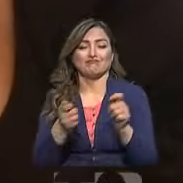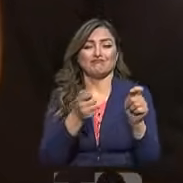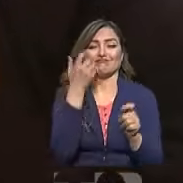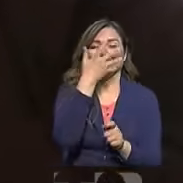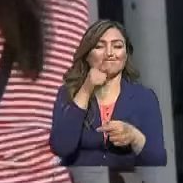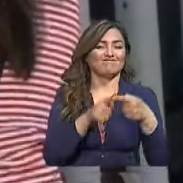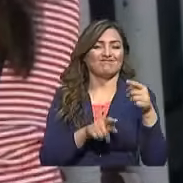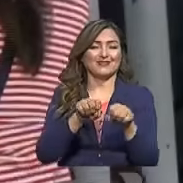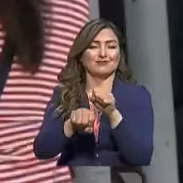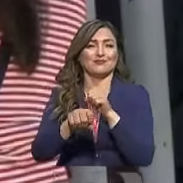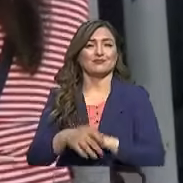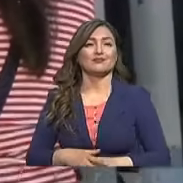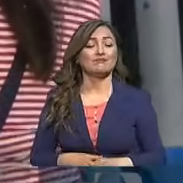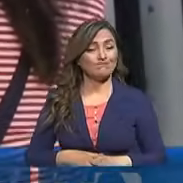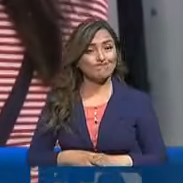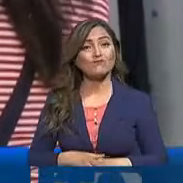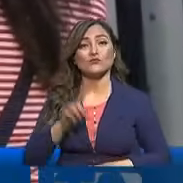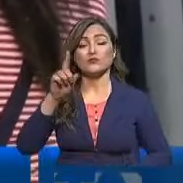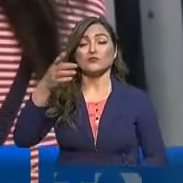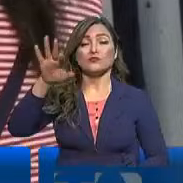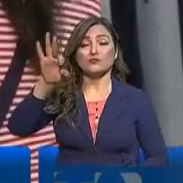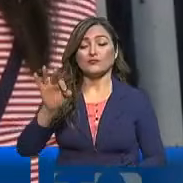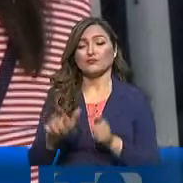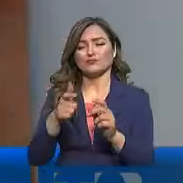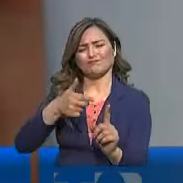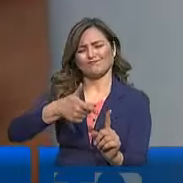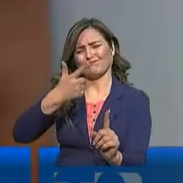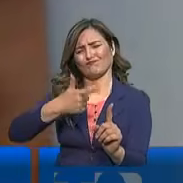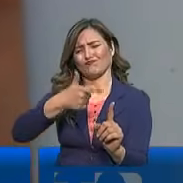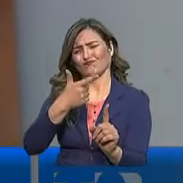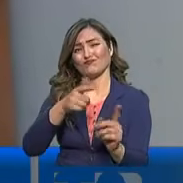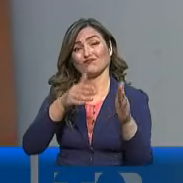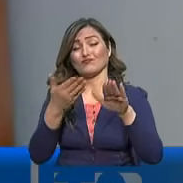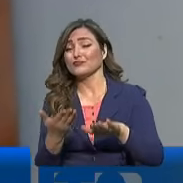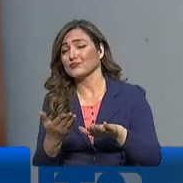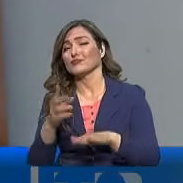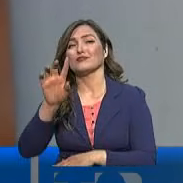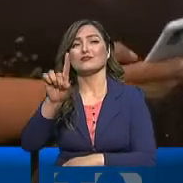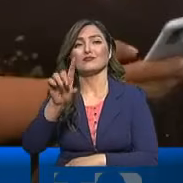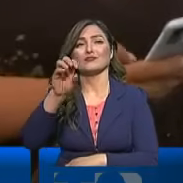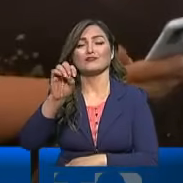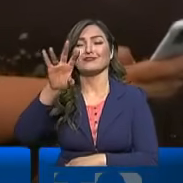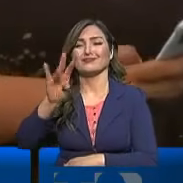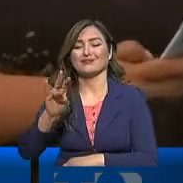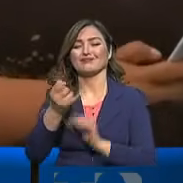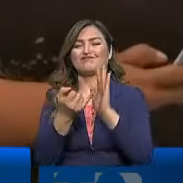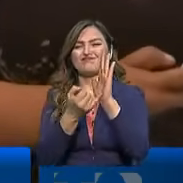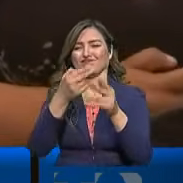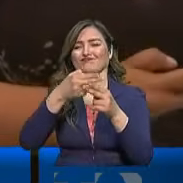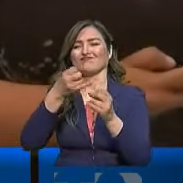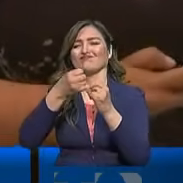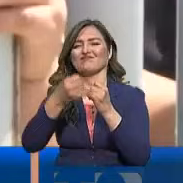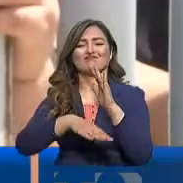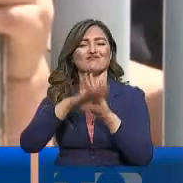está descompuesto. Hasta ahora, de los 119 reos asesinados, 107 han sido ya identificados, la mayoría por las